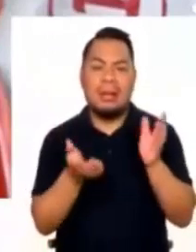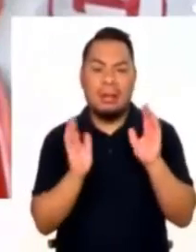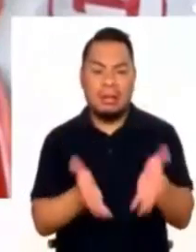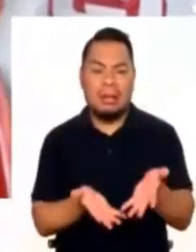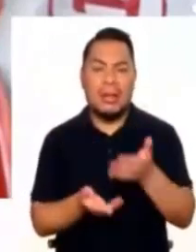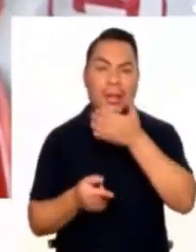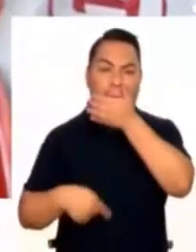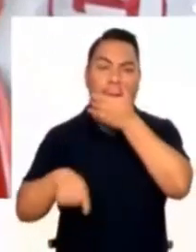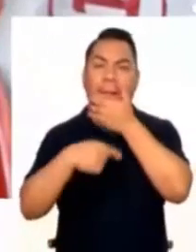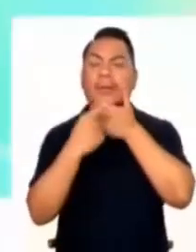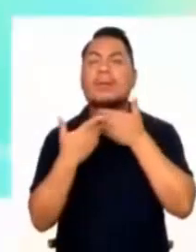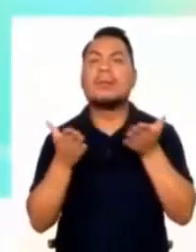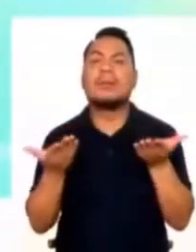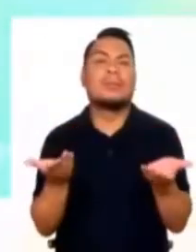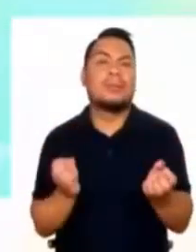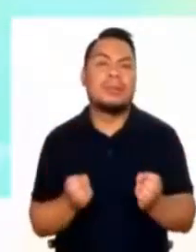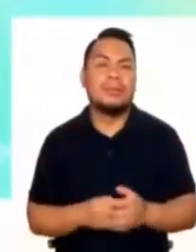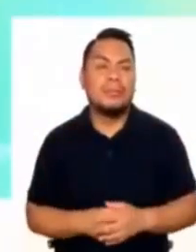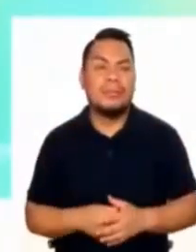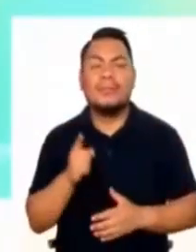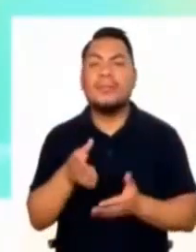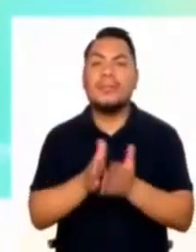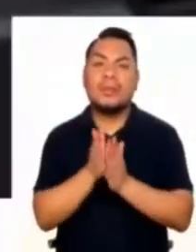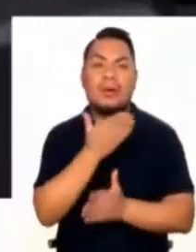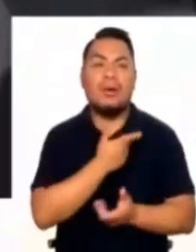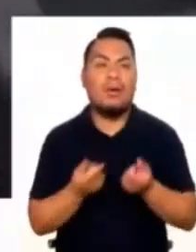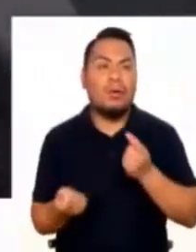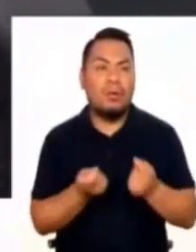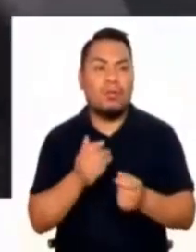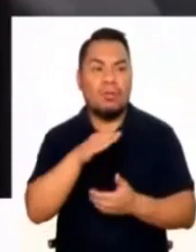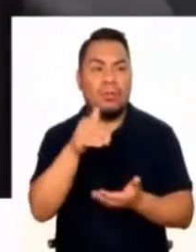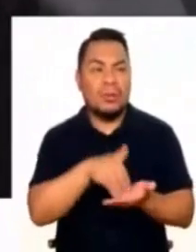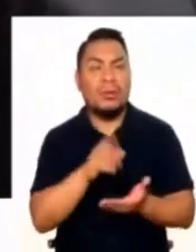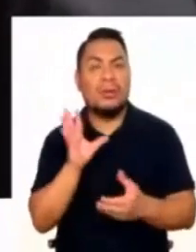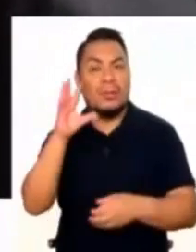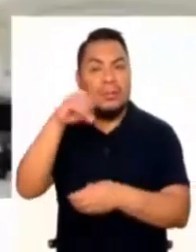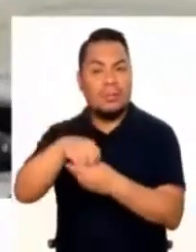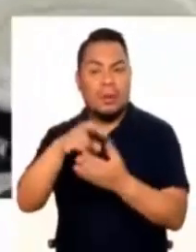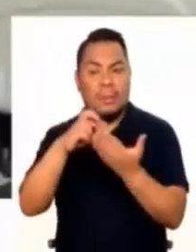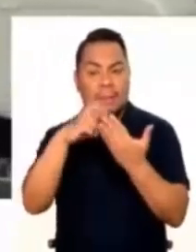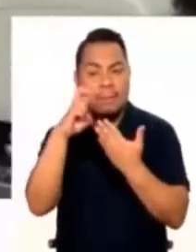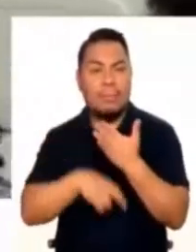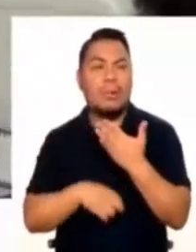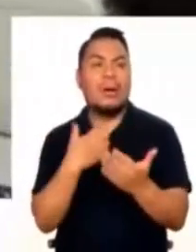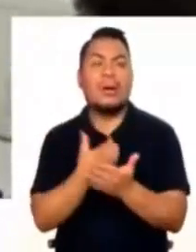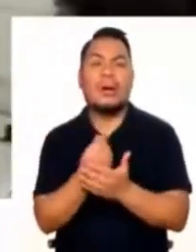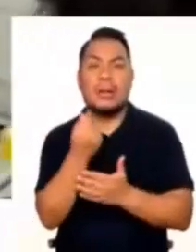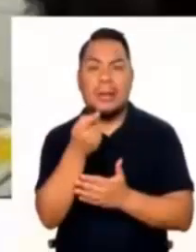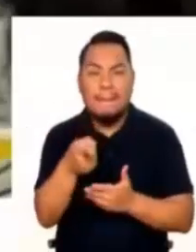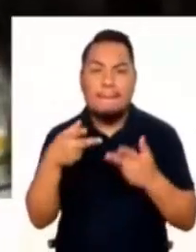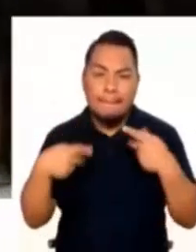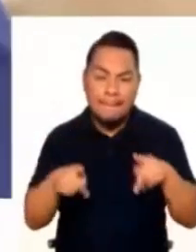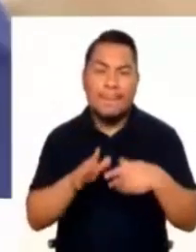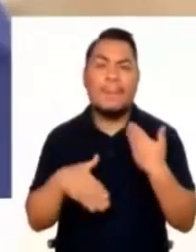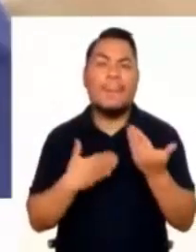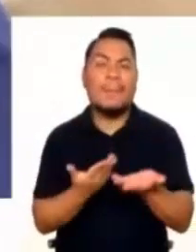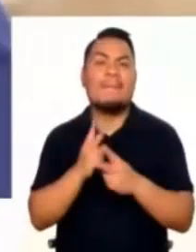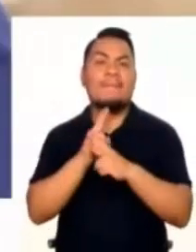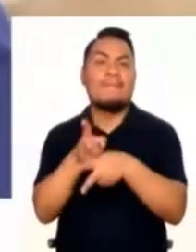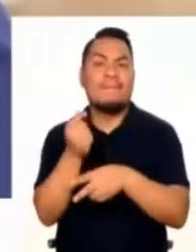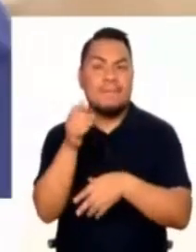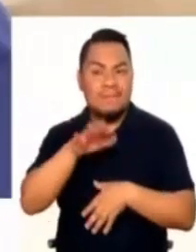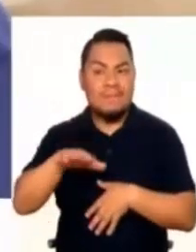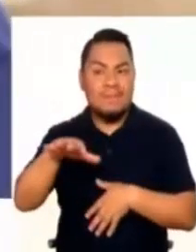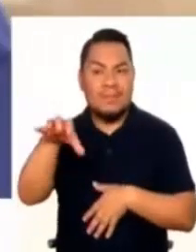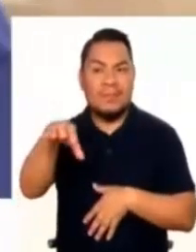han podido abrir sus negocios. Piden al gobierno central ser incluidos en un programa económico que les permita otorgar créditos a